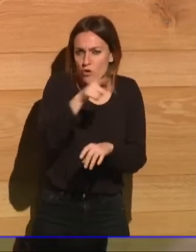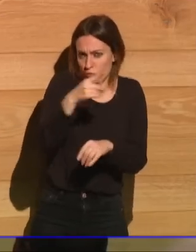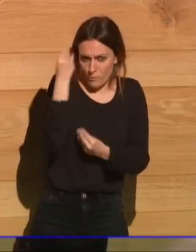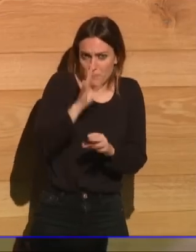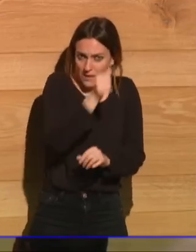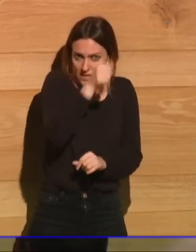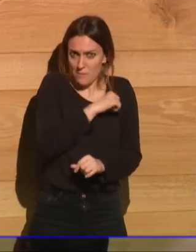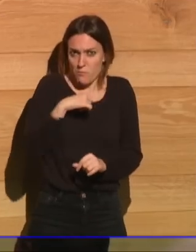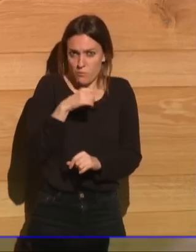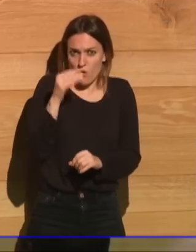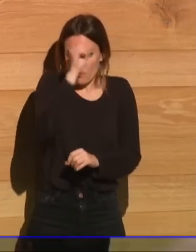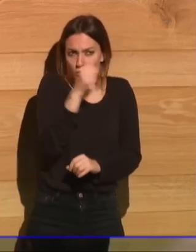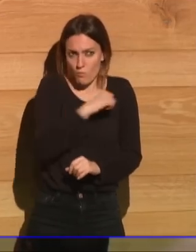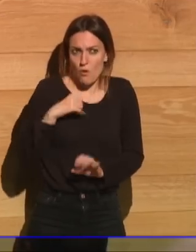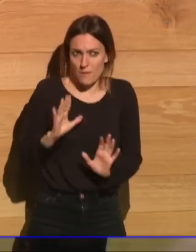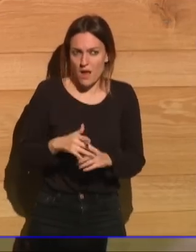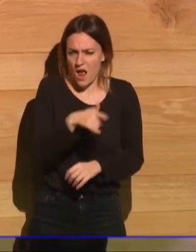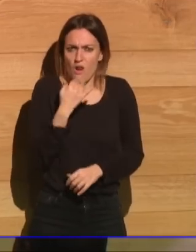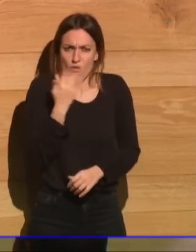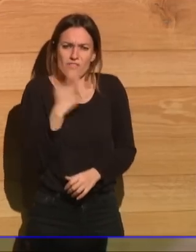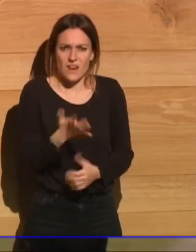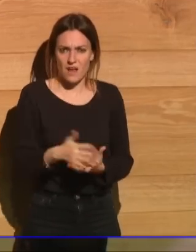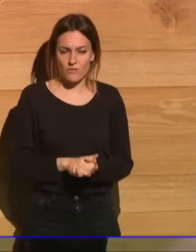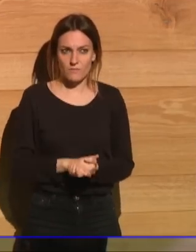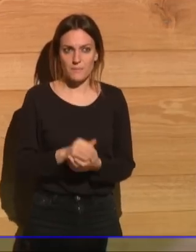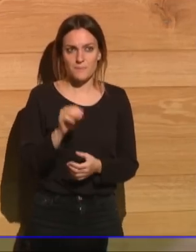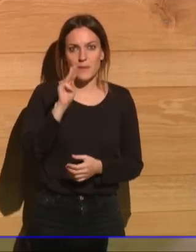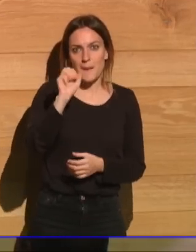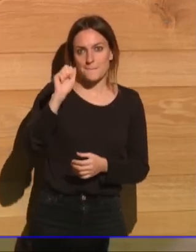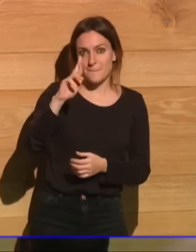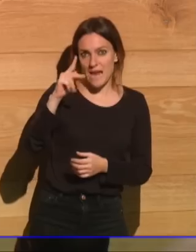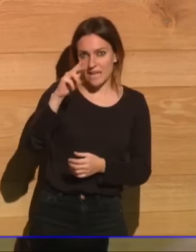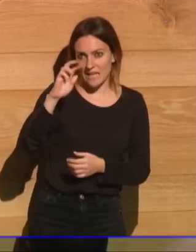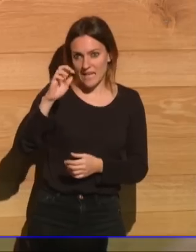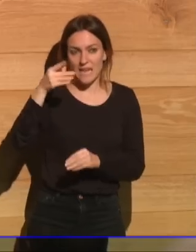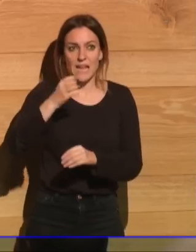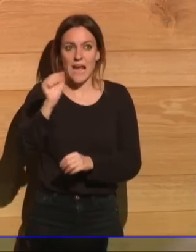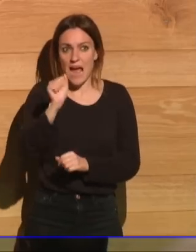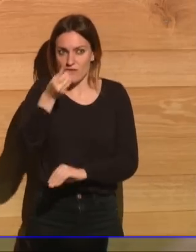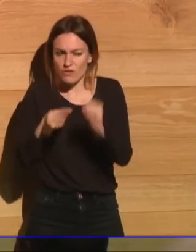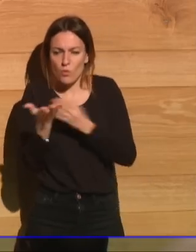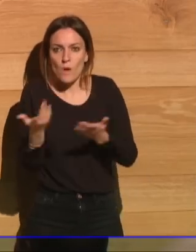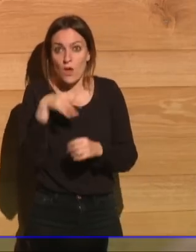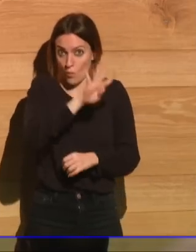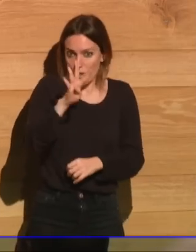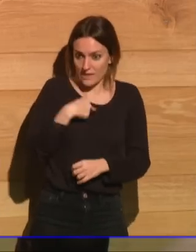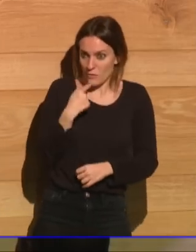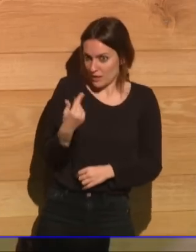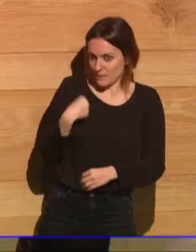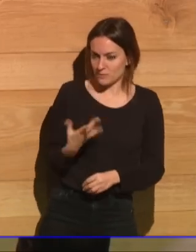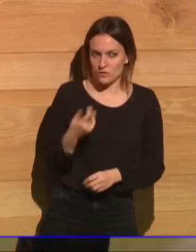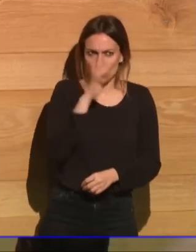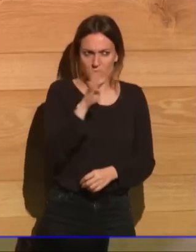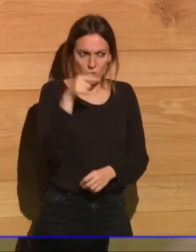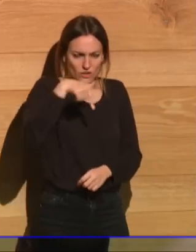Muy rara. Muy rara. Aparte, ¿en qué Rarísima. año nació Parker? ¿En qué año Parque, el nació? 44 te he dicho. Pero entonces, si nació en el 44 y el 44, pues ¿dónde